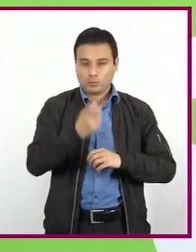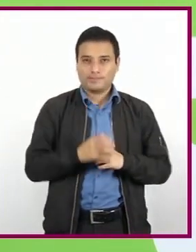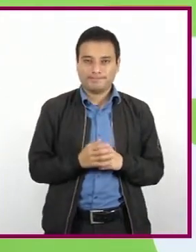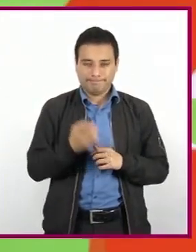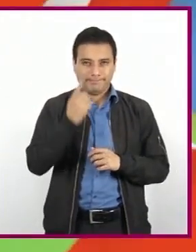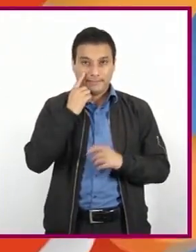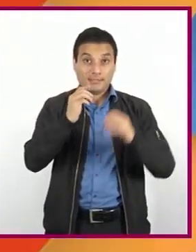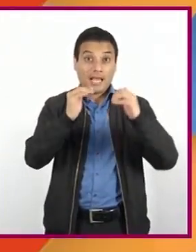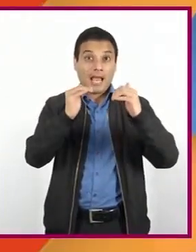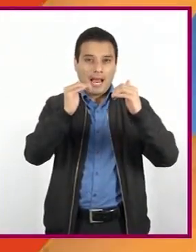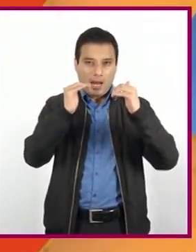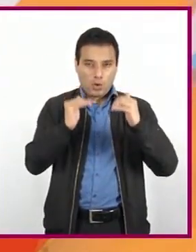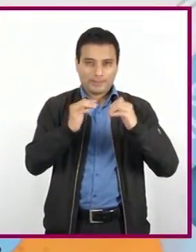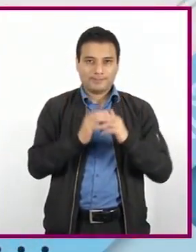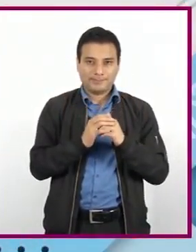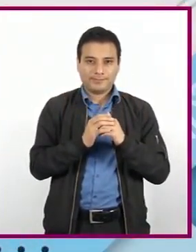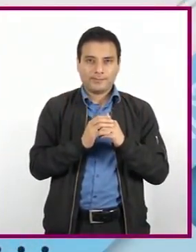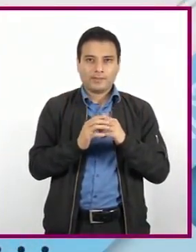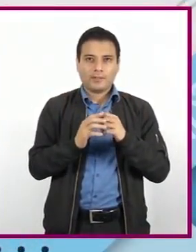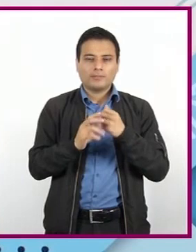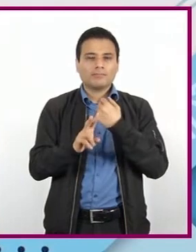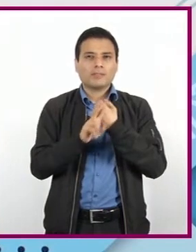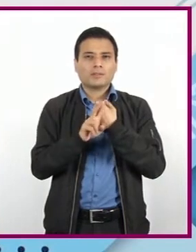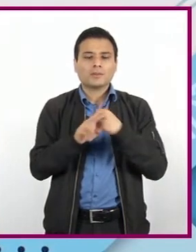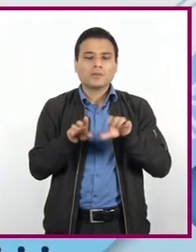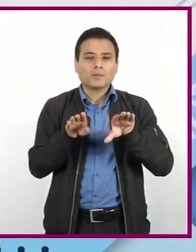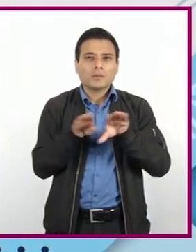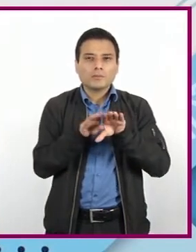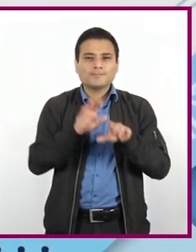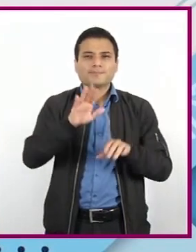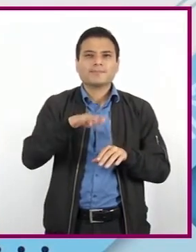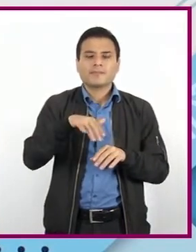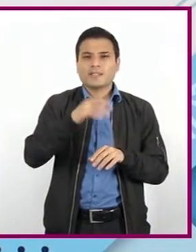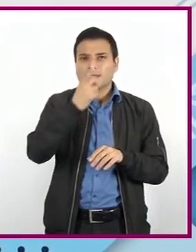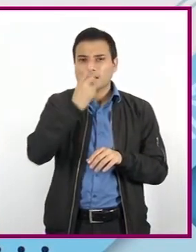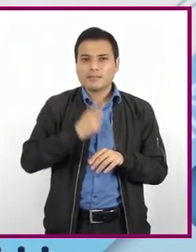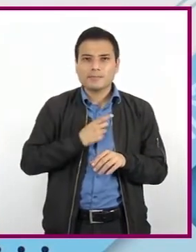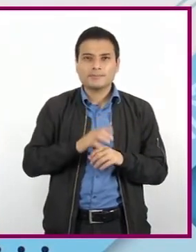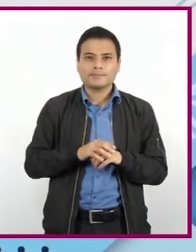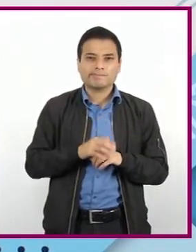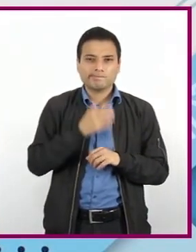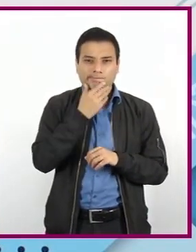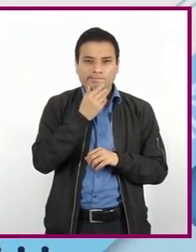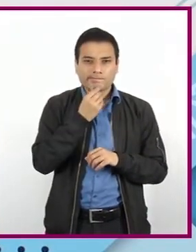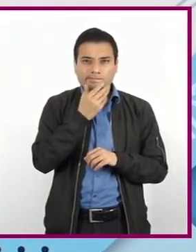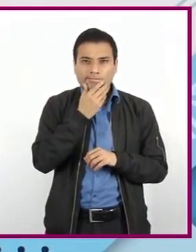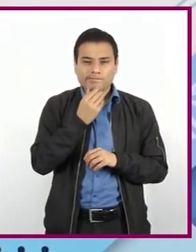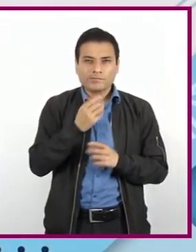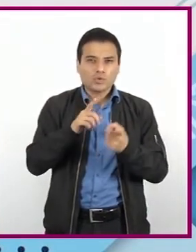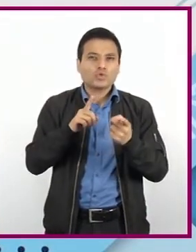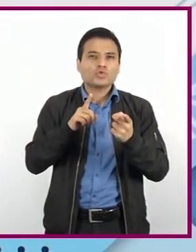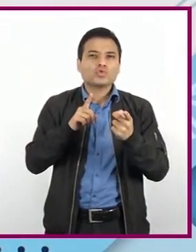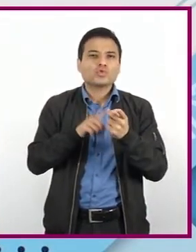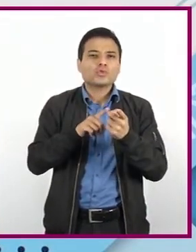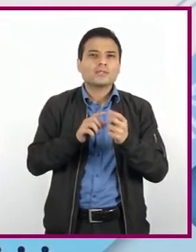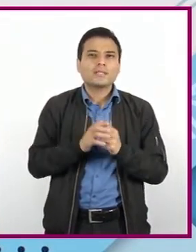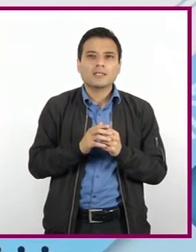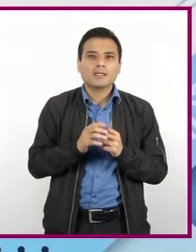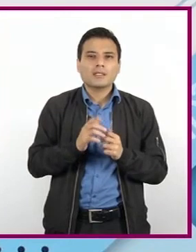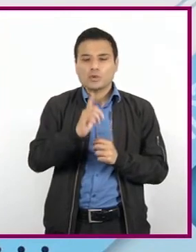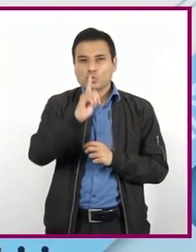vamos a ver la radiografía de los frascos. ¿Podrías decirme en qué frasco tenemos la sustancia que absorbe